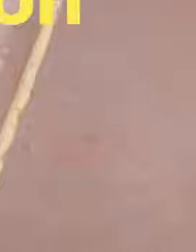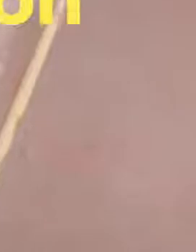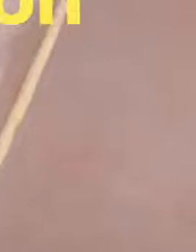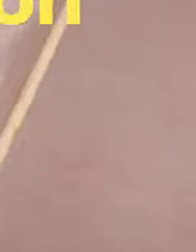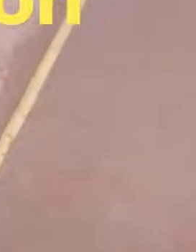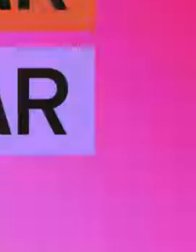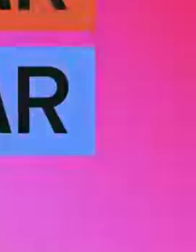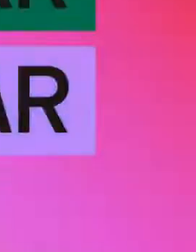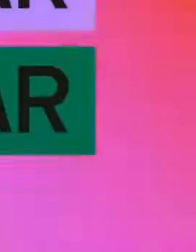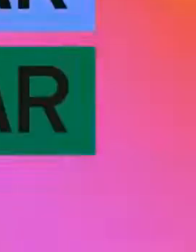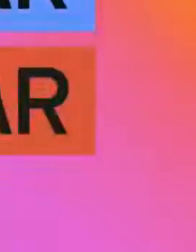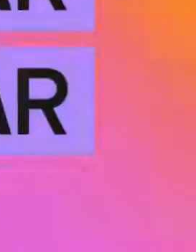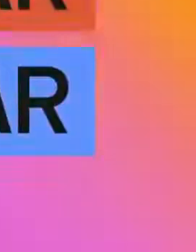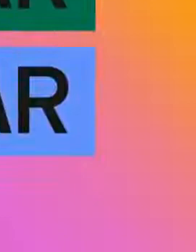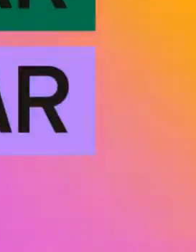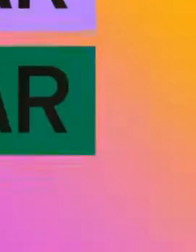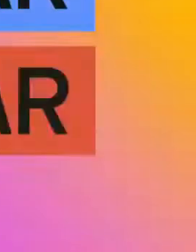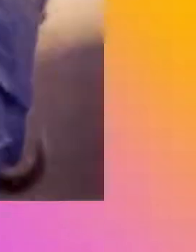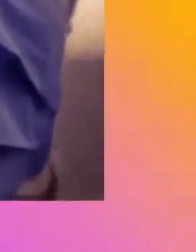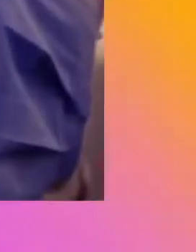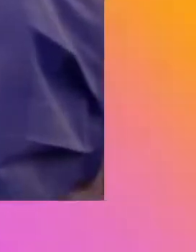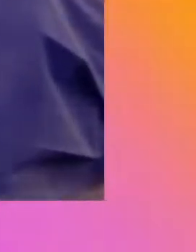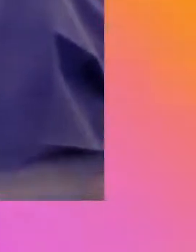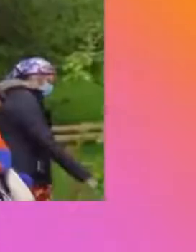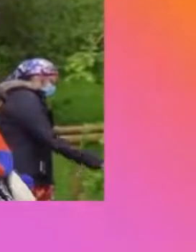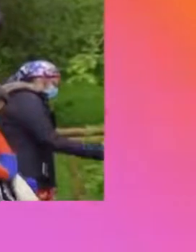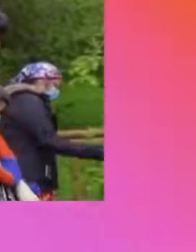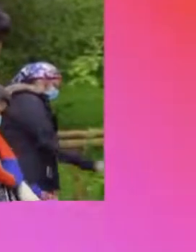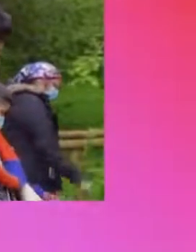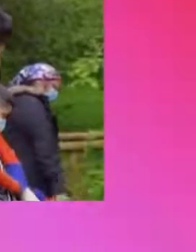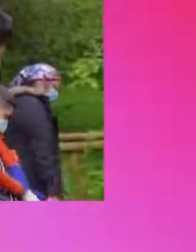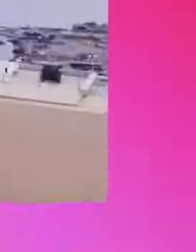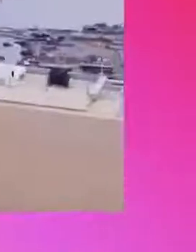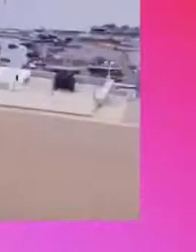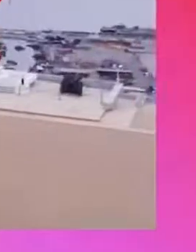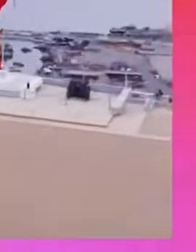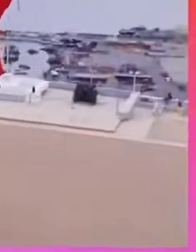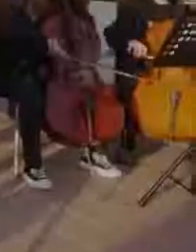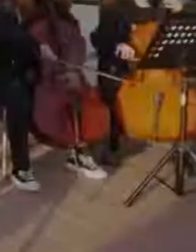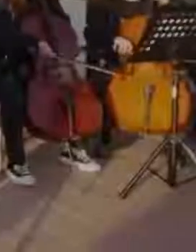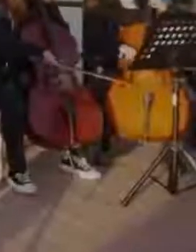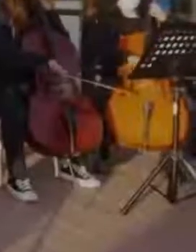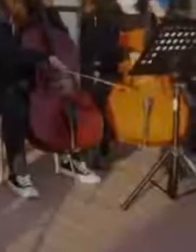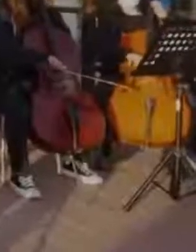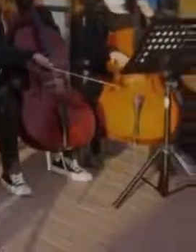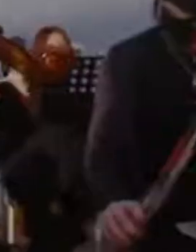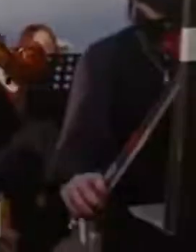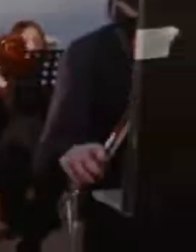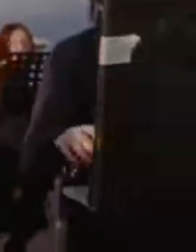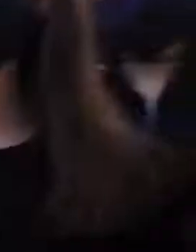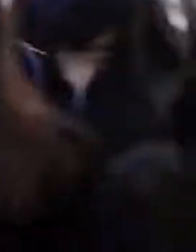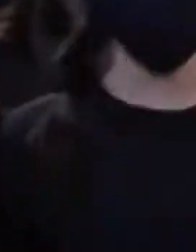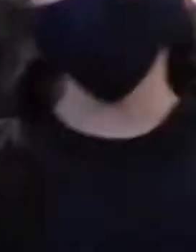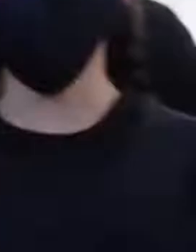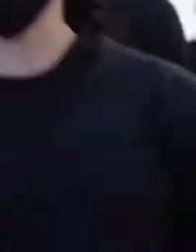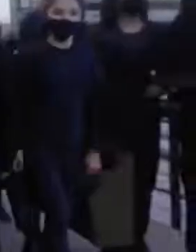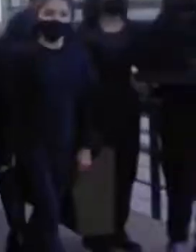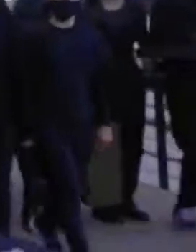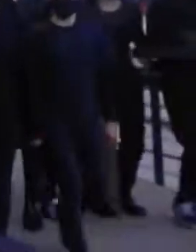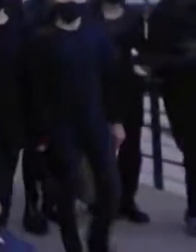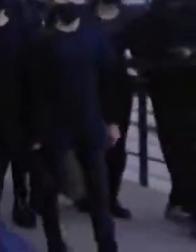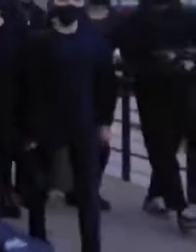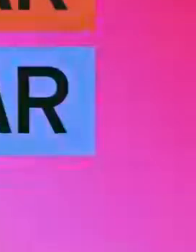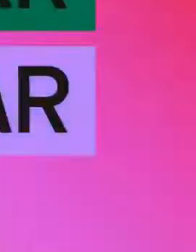es innovación. En Elige Innovar queremos premiar los 10 proyectos que hoy están transformando la educación. Reúne a tu